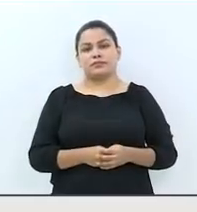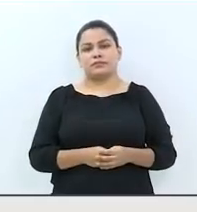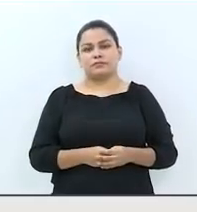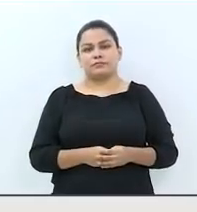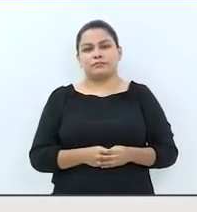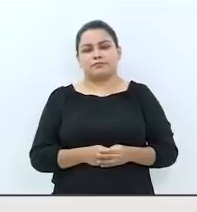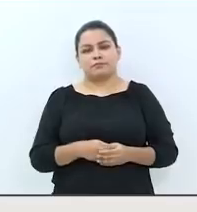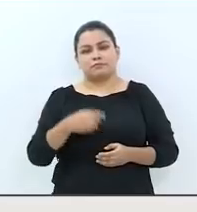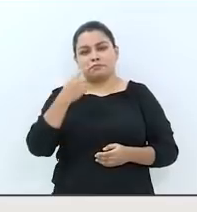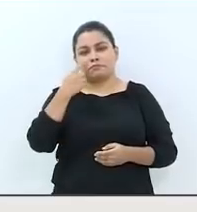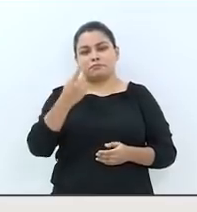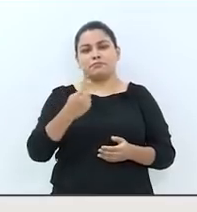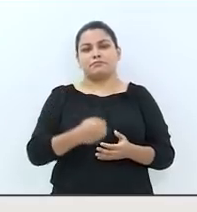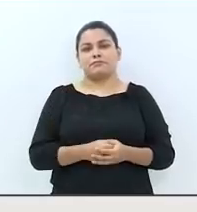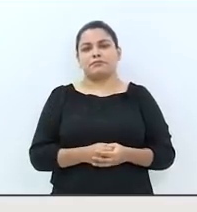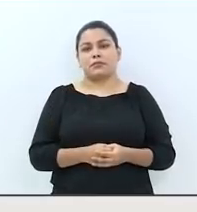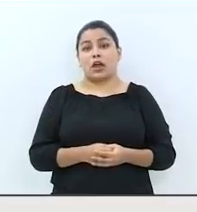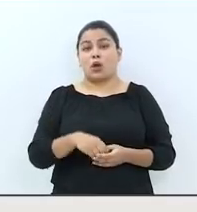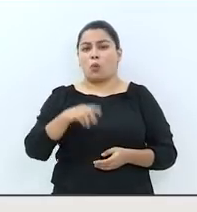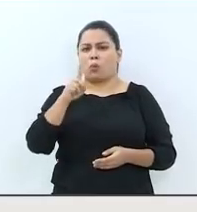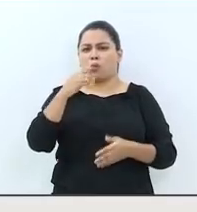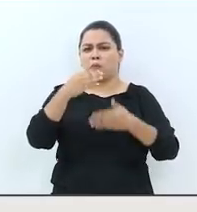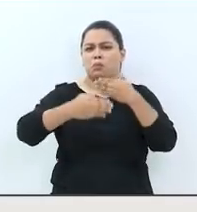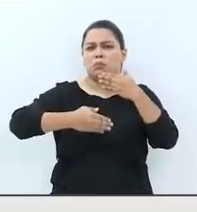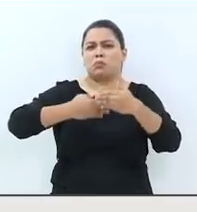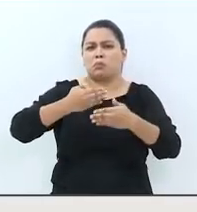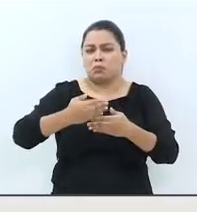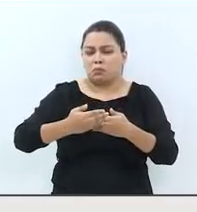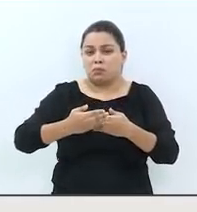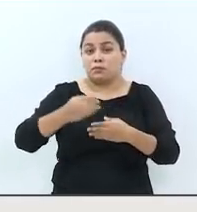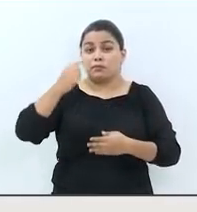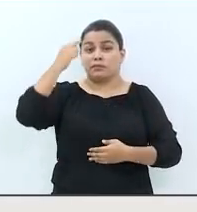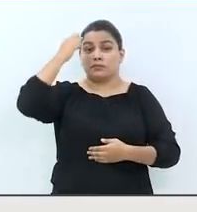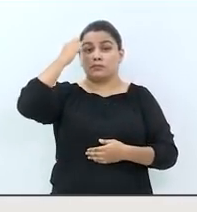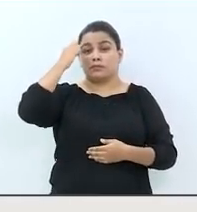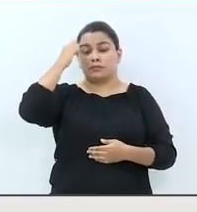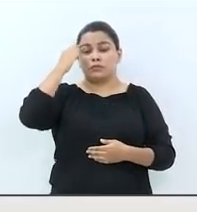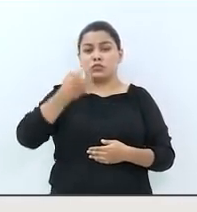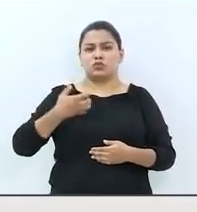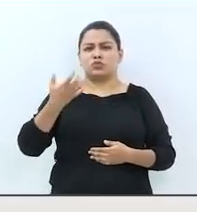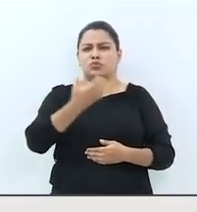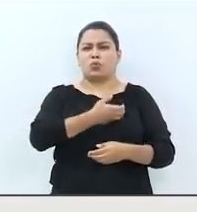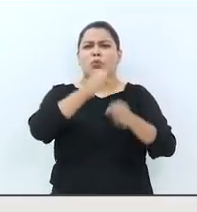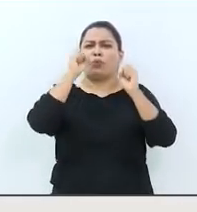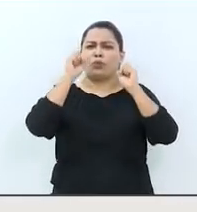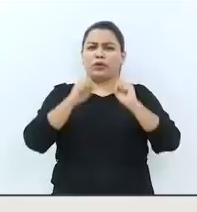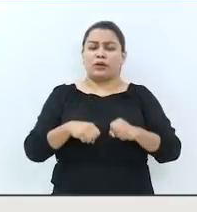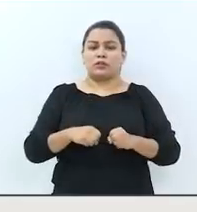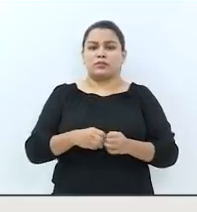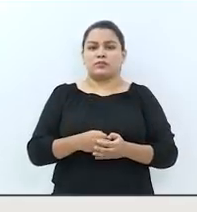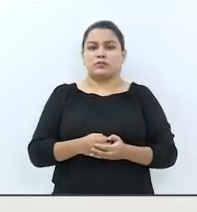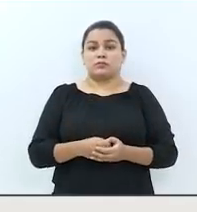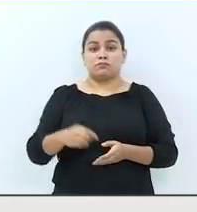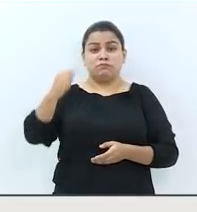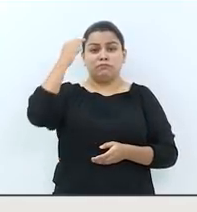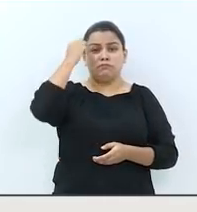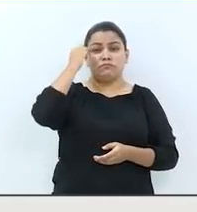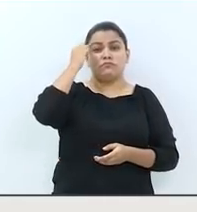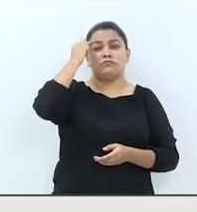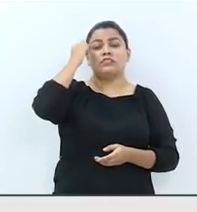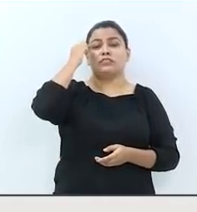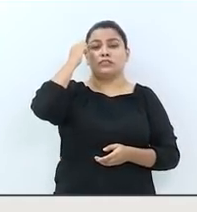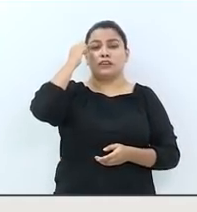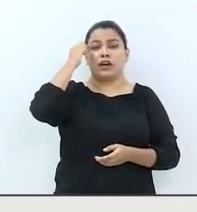adelantándoles pues, o platicándoles desde ya. Hay un proceso cognitivo que a nosotras y a nosotros nos permite pensar sobre lo